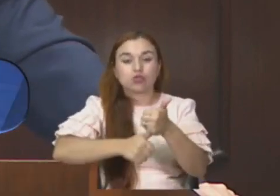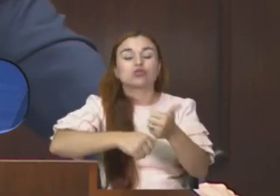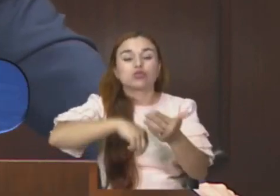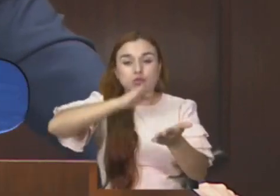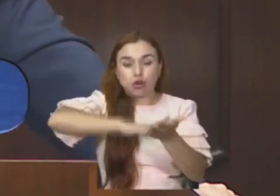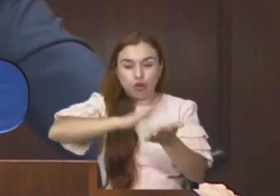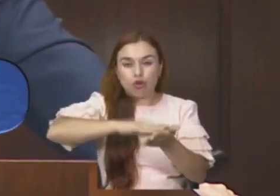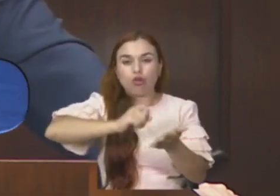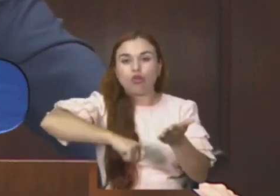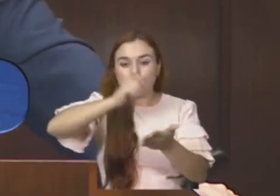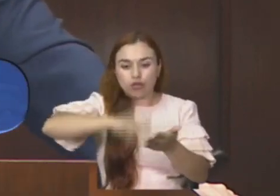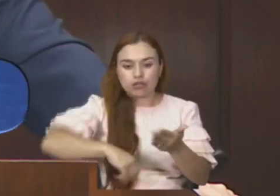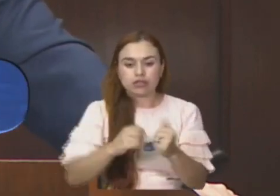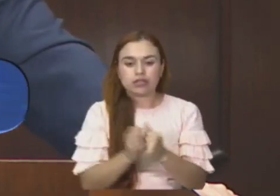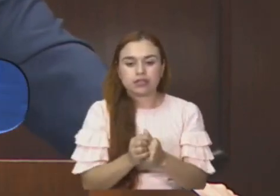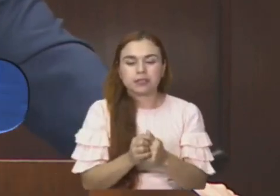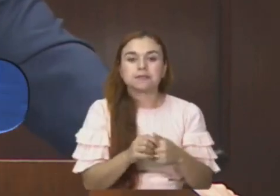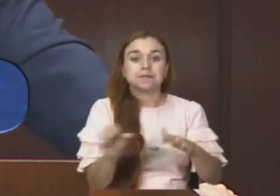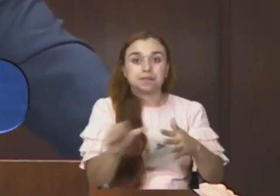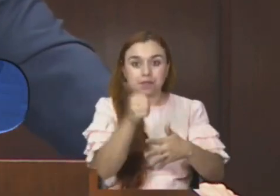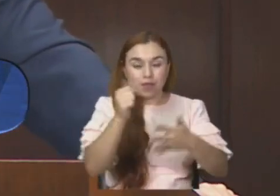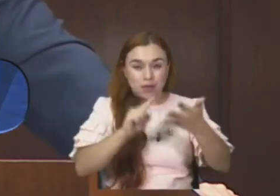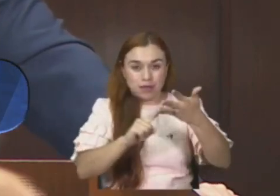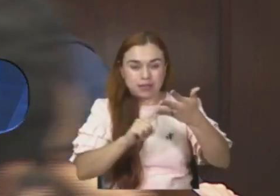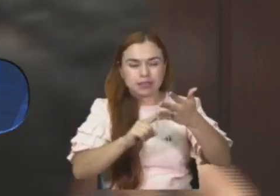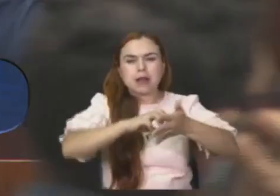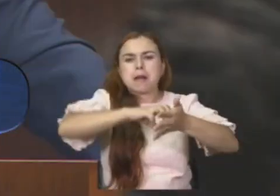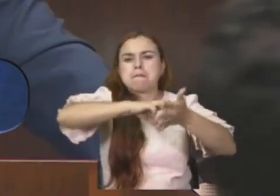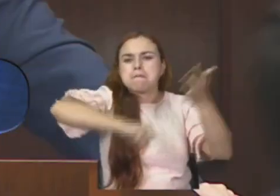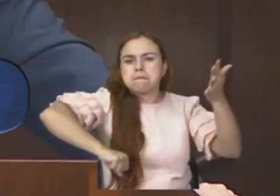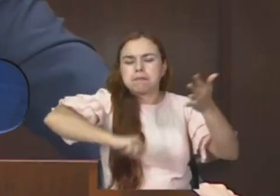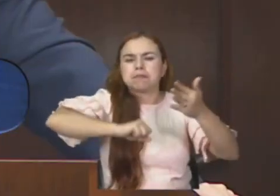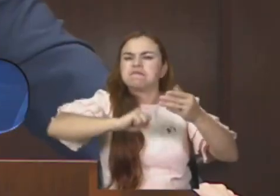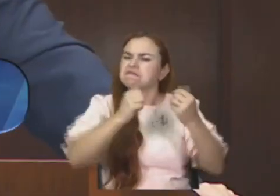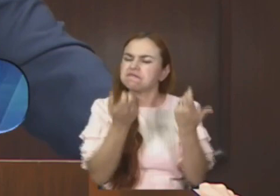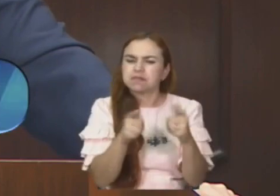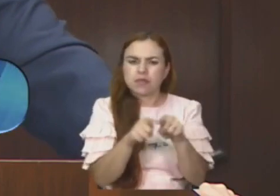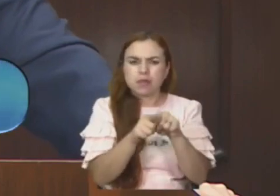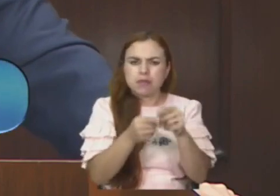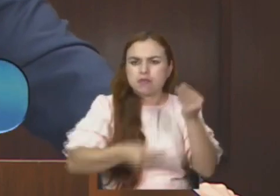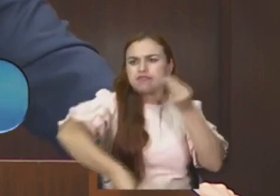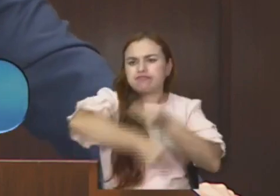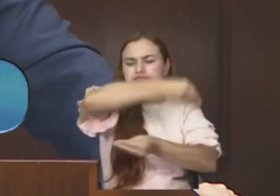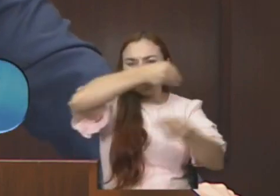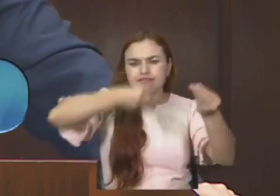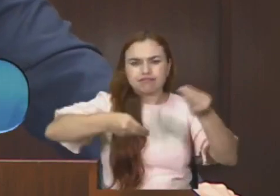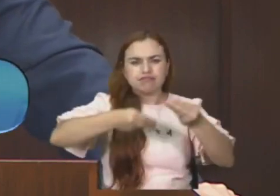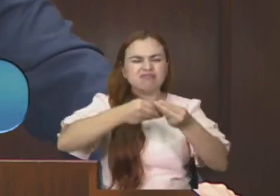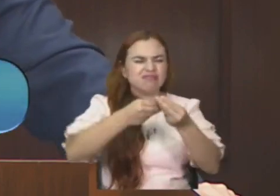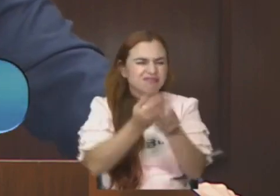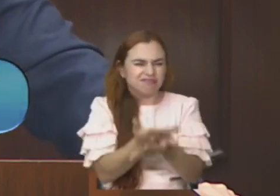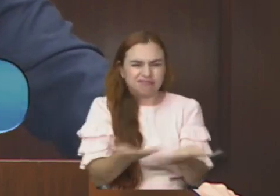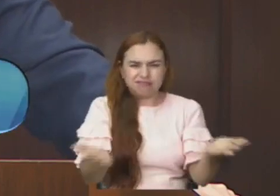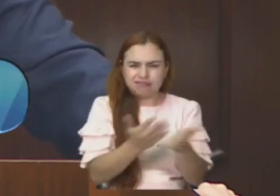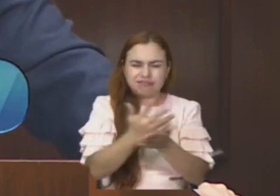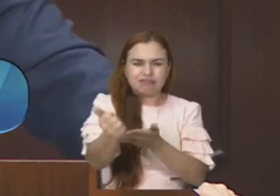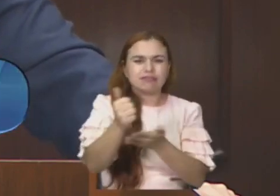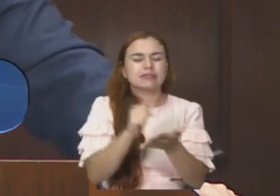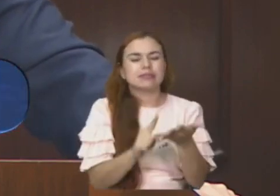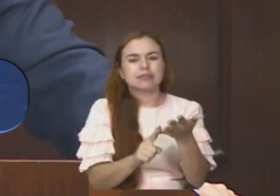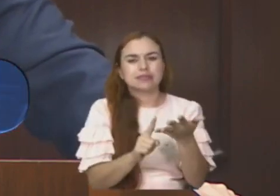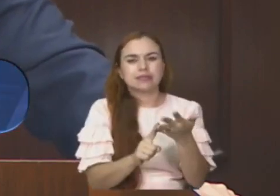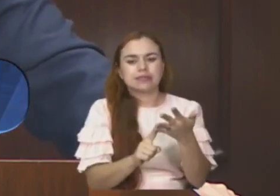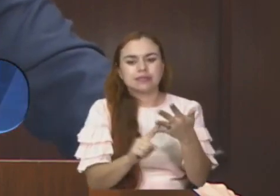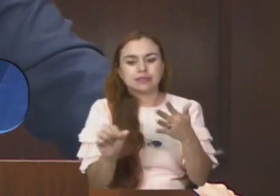afiliadas, exoneración total del impuesto de transferencia de bienes muebles y servicios, exoneración del pago de las tarifas de